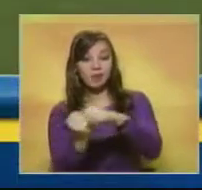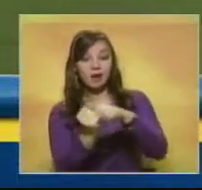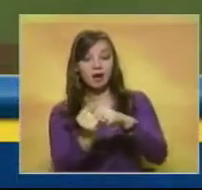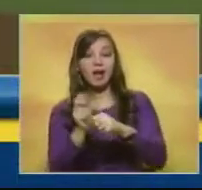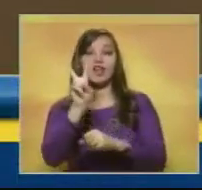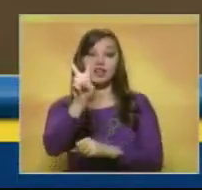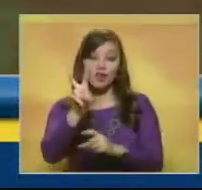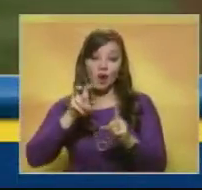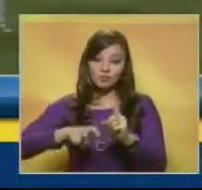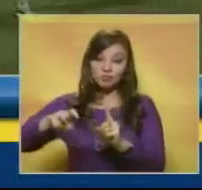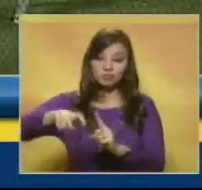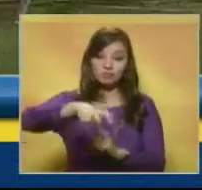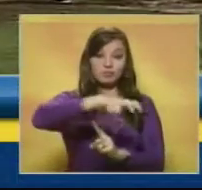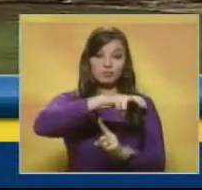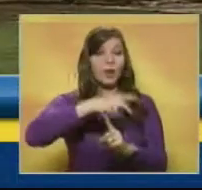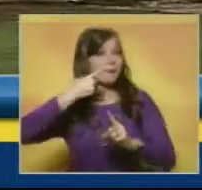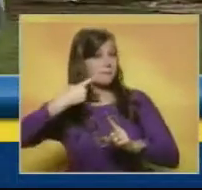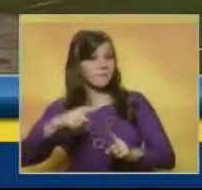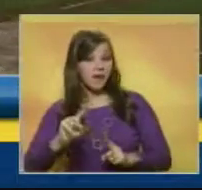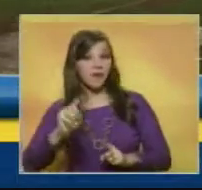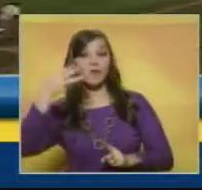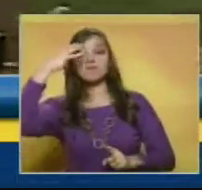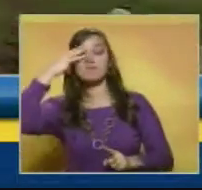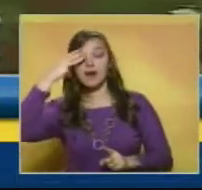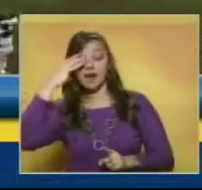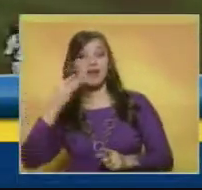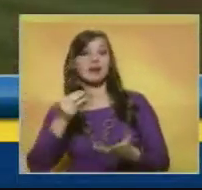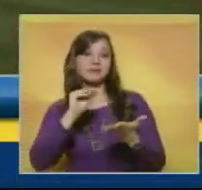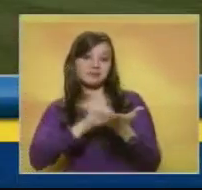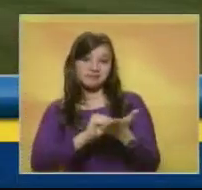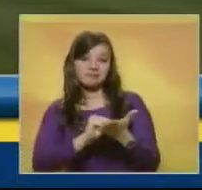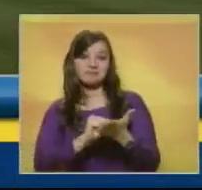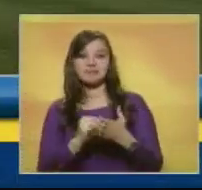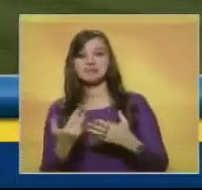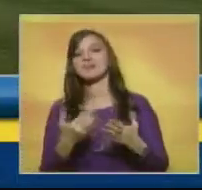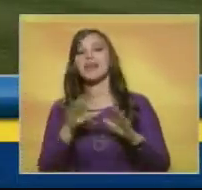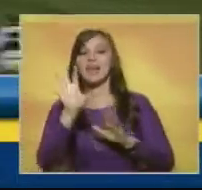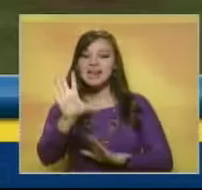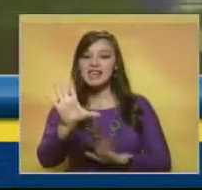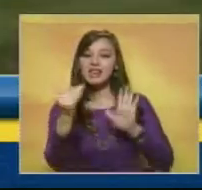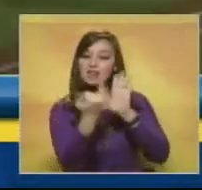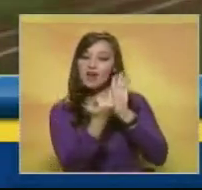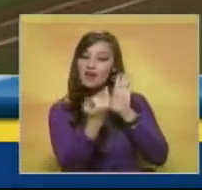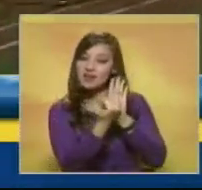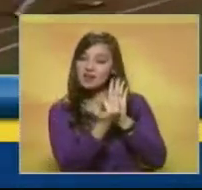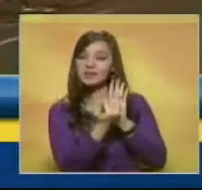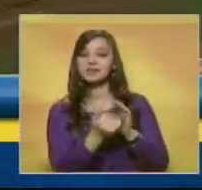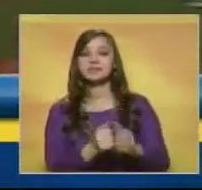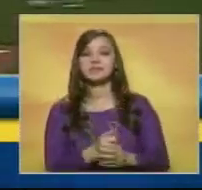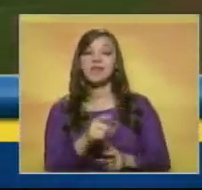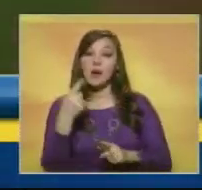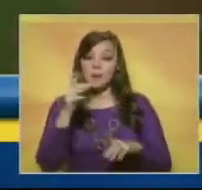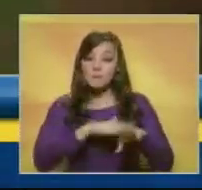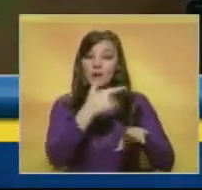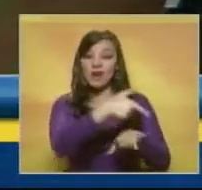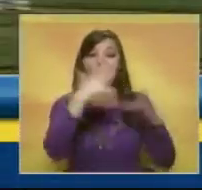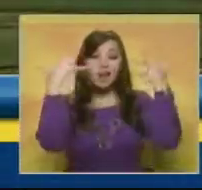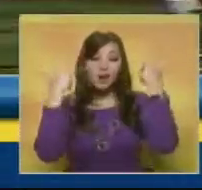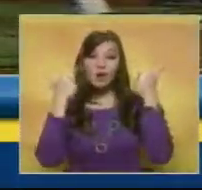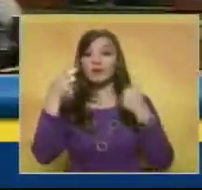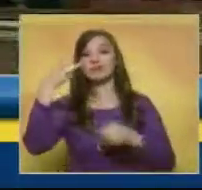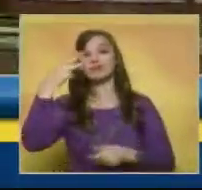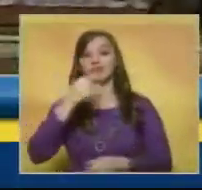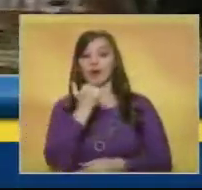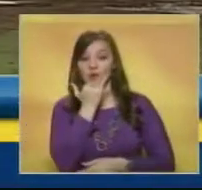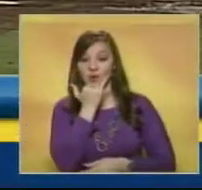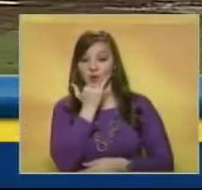anotaciones. Sin embargo, los turcos retomaron el control del juego con 3 rayitas en el quinto capítulo. Primero con un error del lanzador Johnny Negrín,